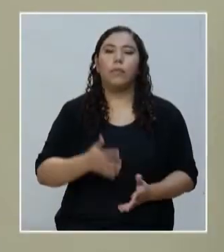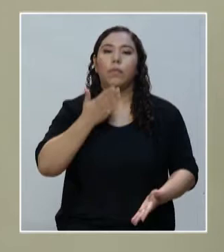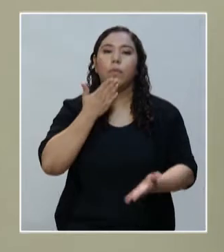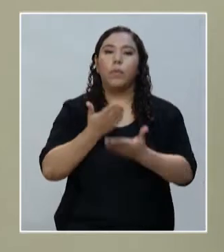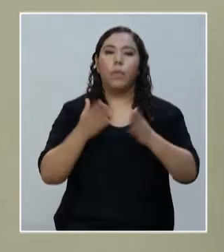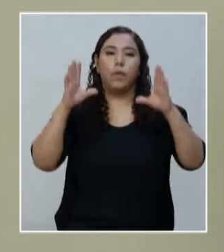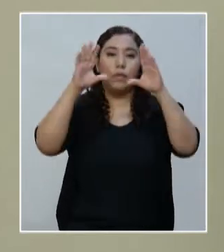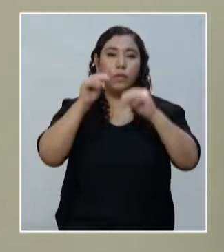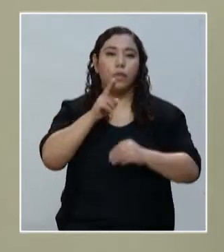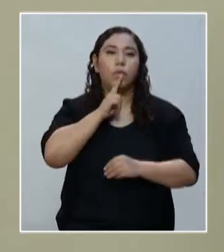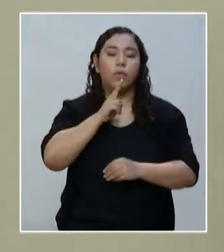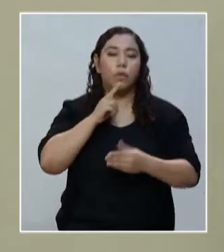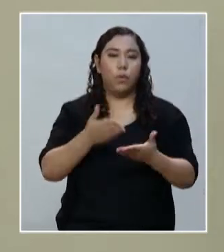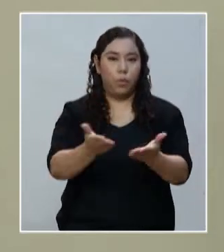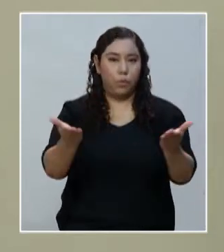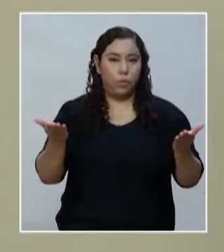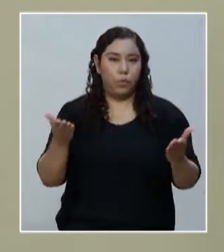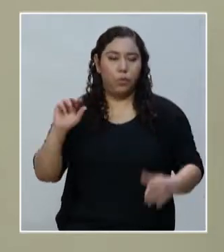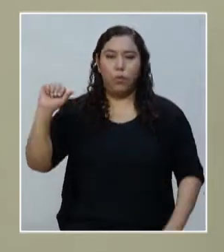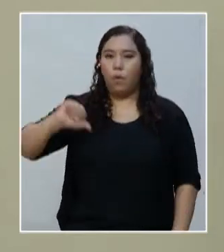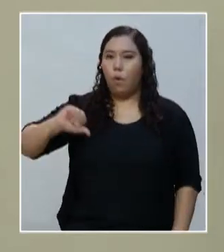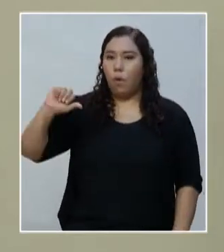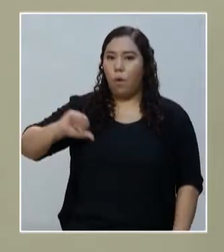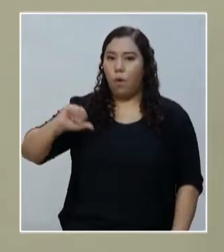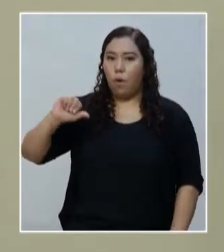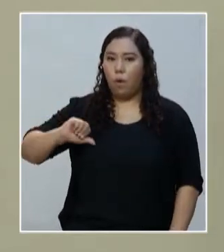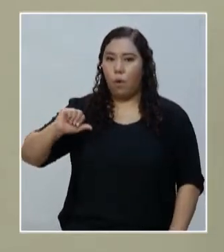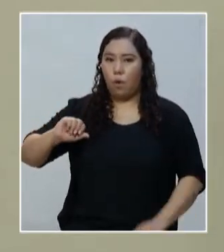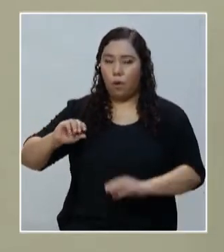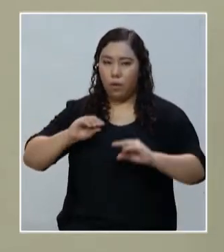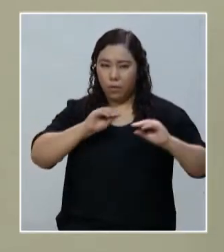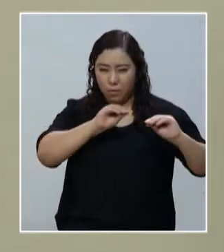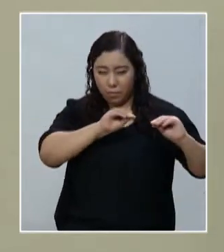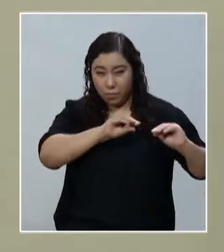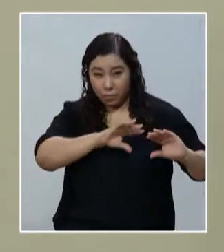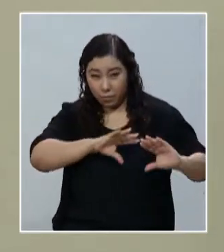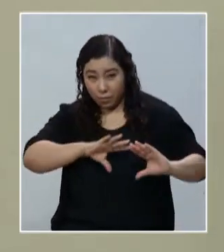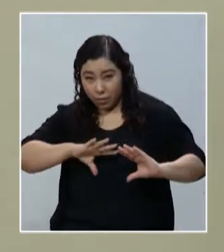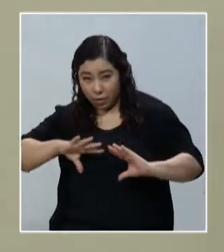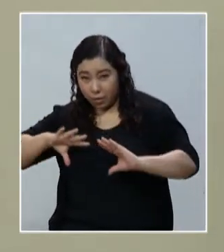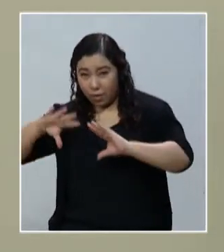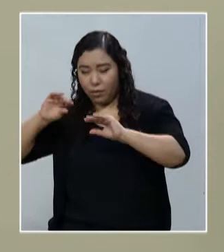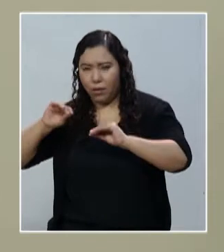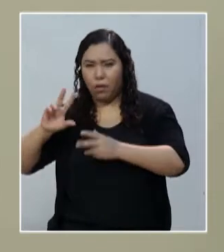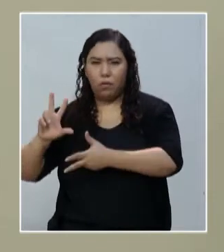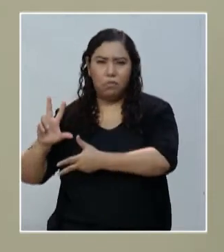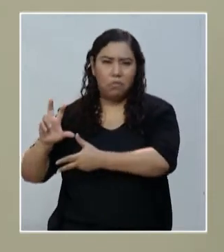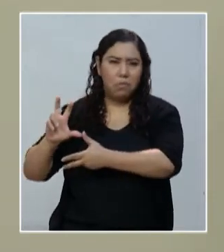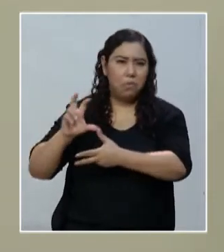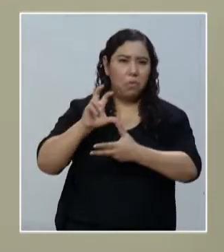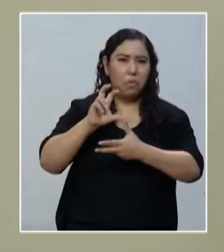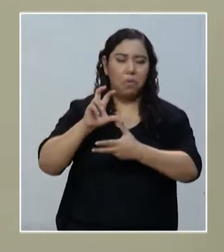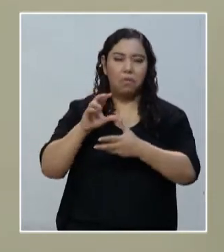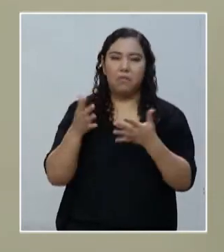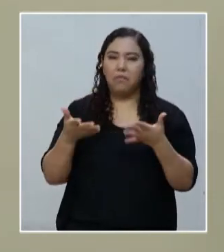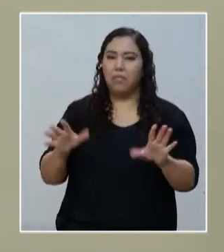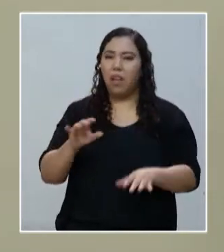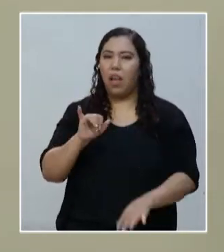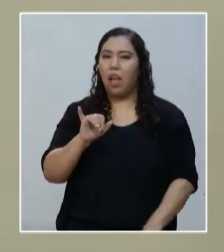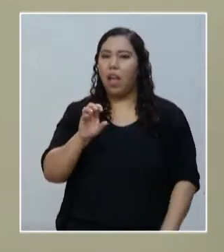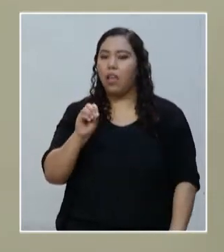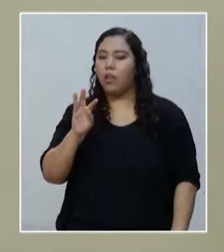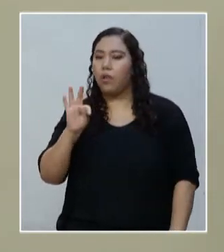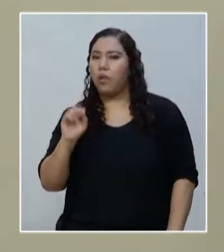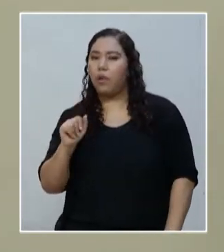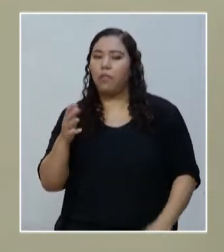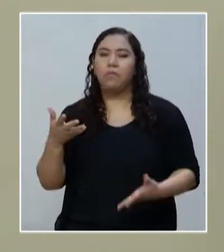Buenas noches, pueblo hondureño. Esta madrugada, la tormenta tropical Iota dejó el territorio hondureño. Sin embargo,